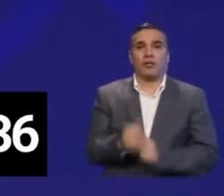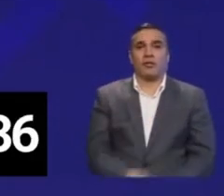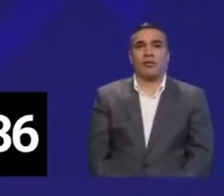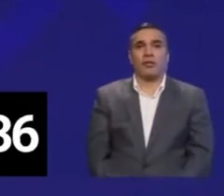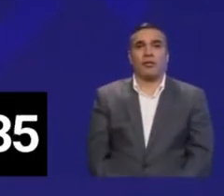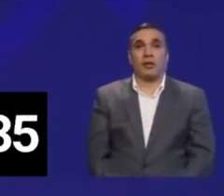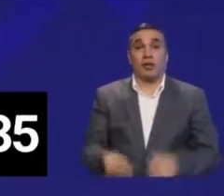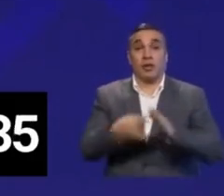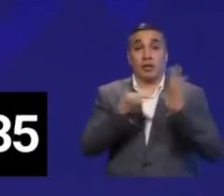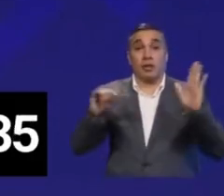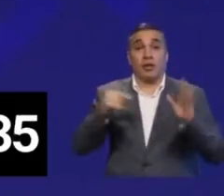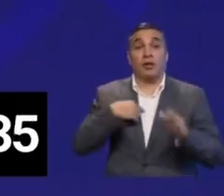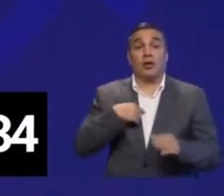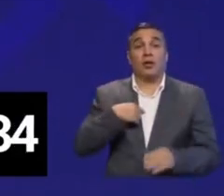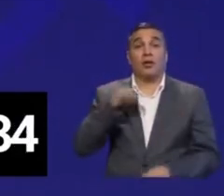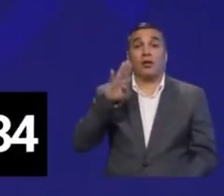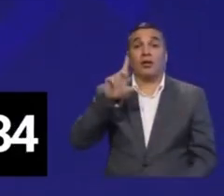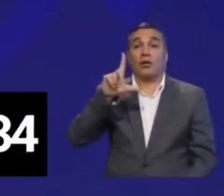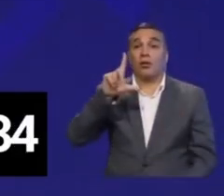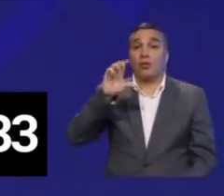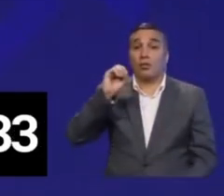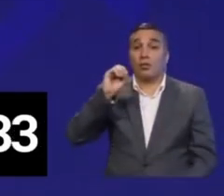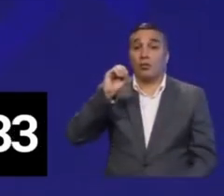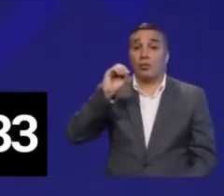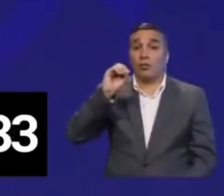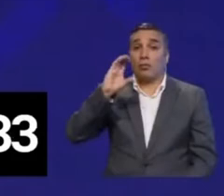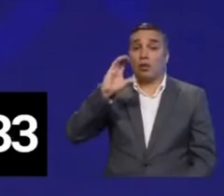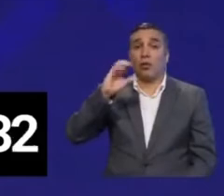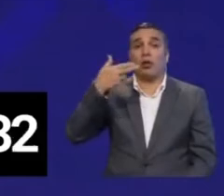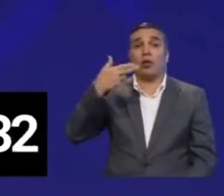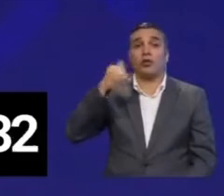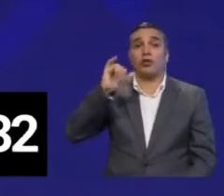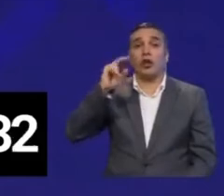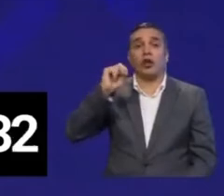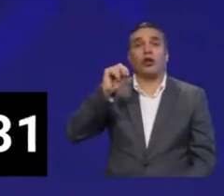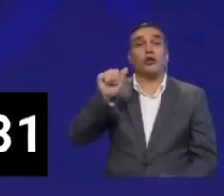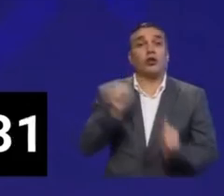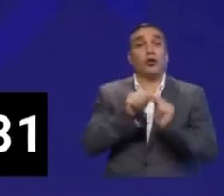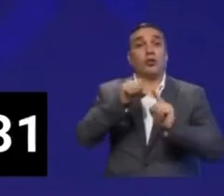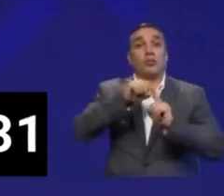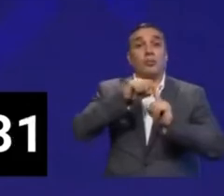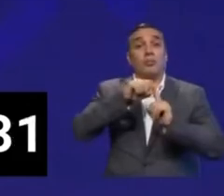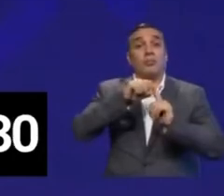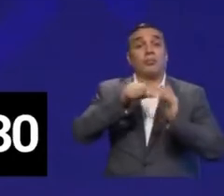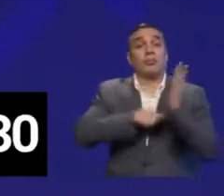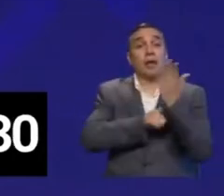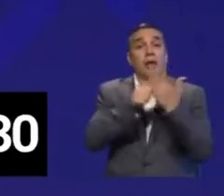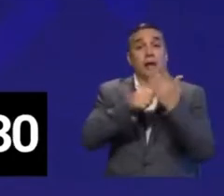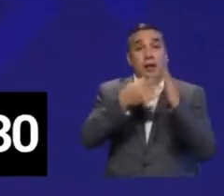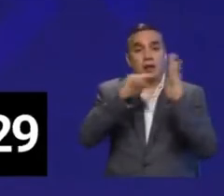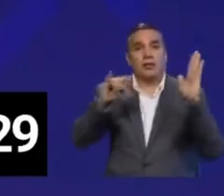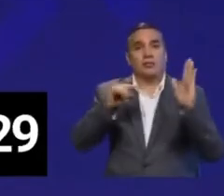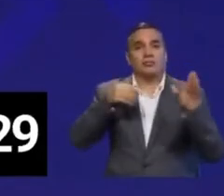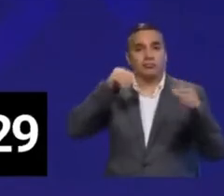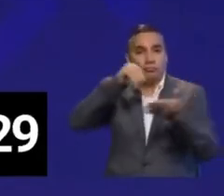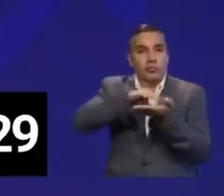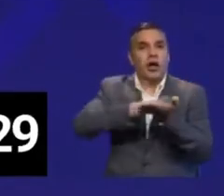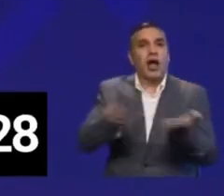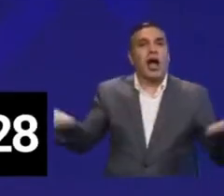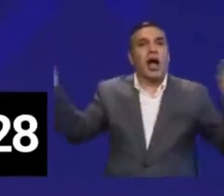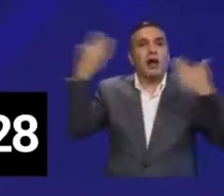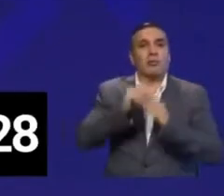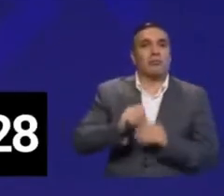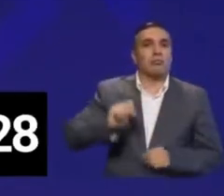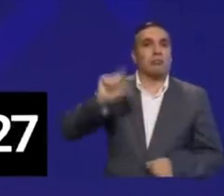Con la tecnología del blockchain, que a través del Ministerio de la Tecnología vamos a implementar en el Ecuador, se acabaron los sobreprecios,